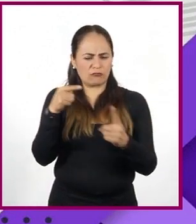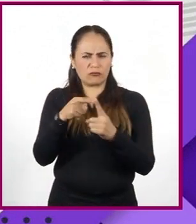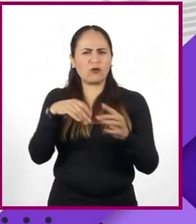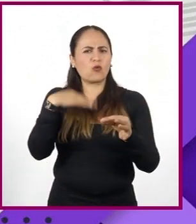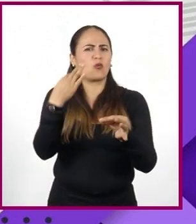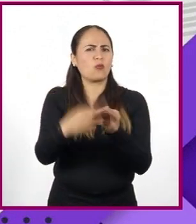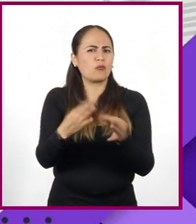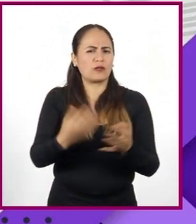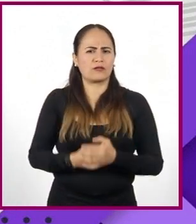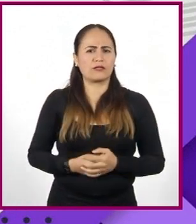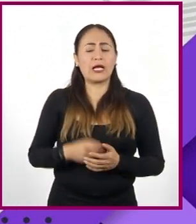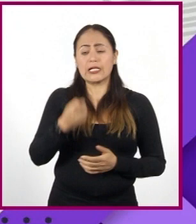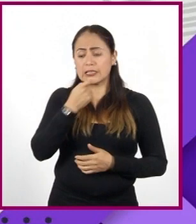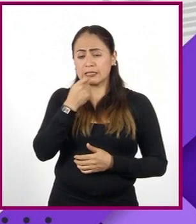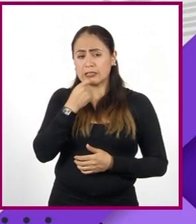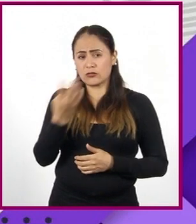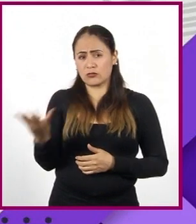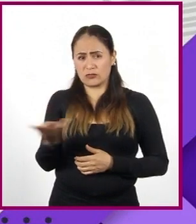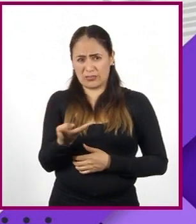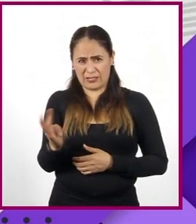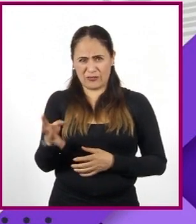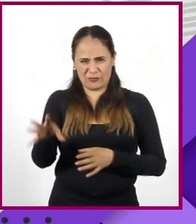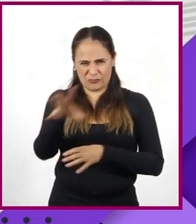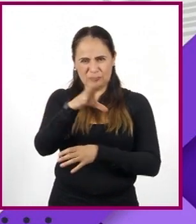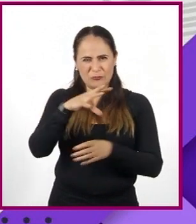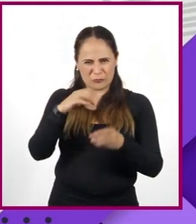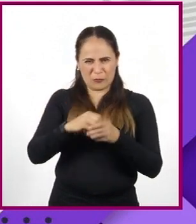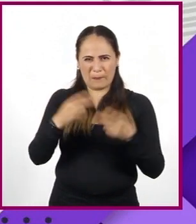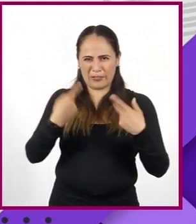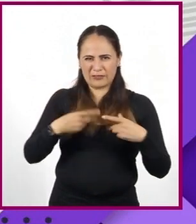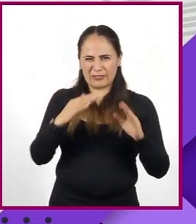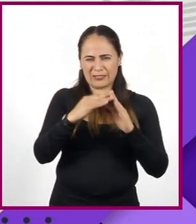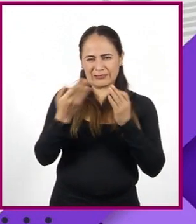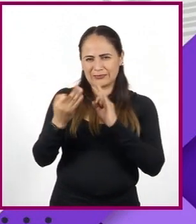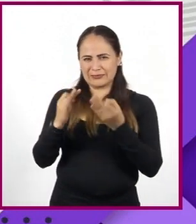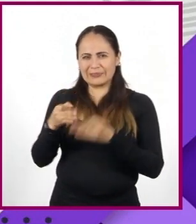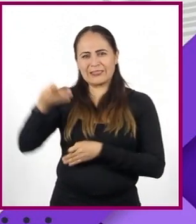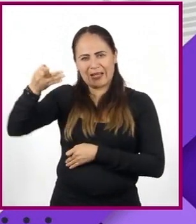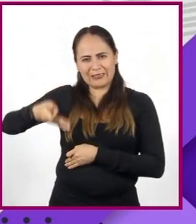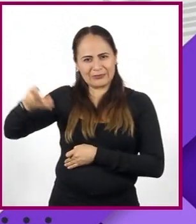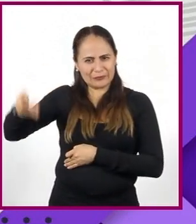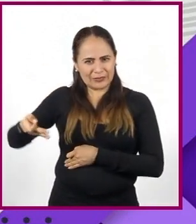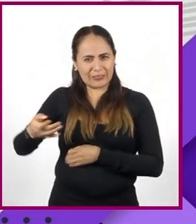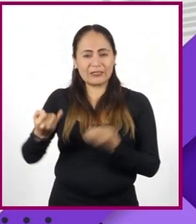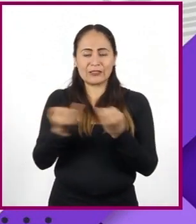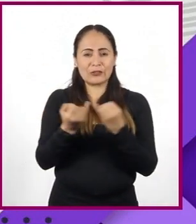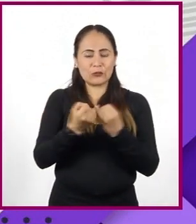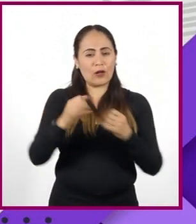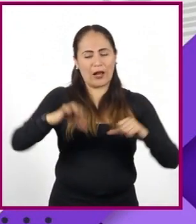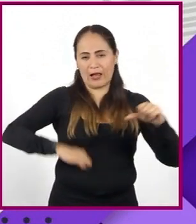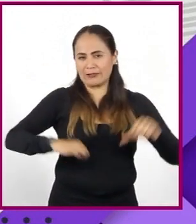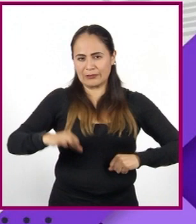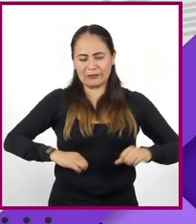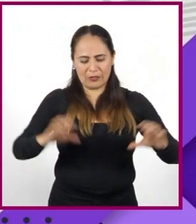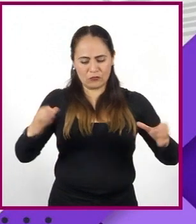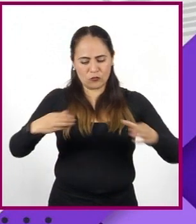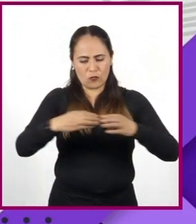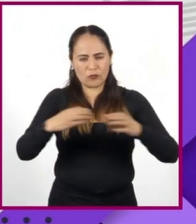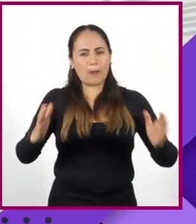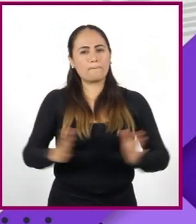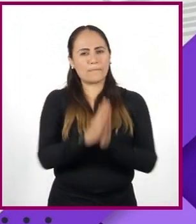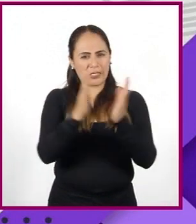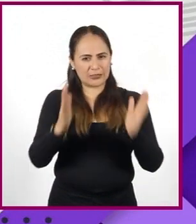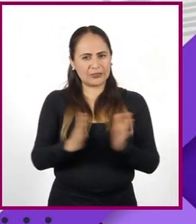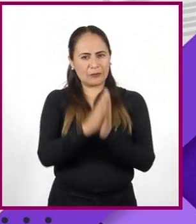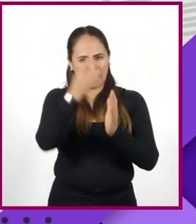que los niños se sientan incluidos y aceptados por los vecinos, además de participar en las actividades de la comunidad para